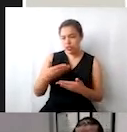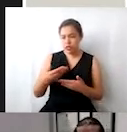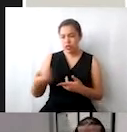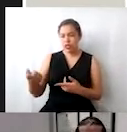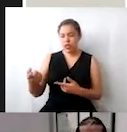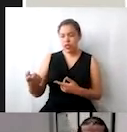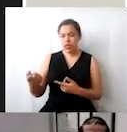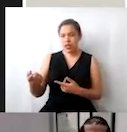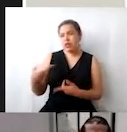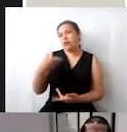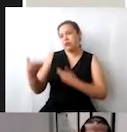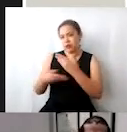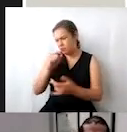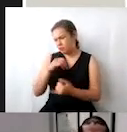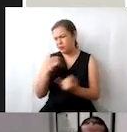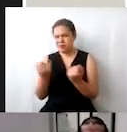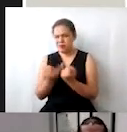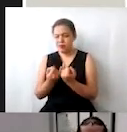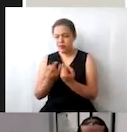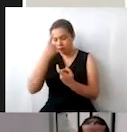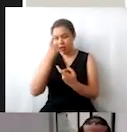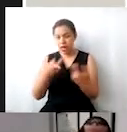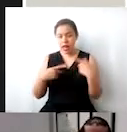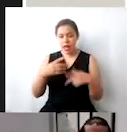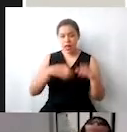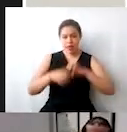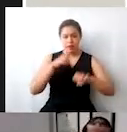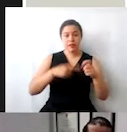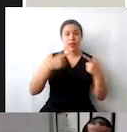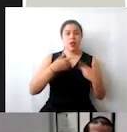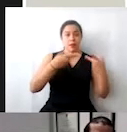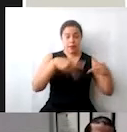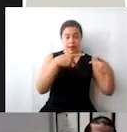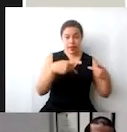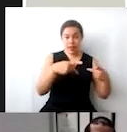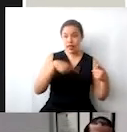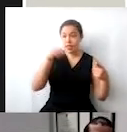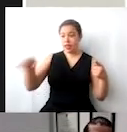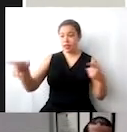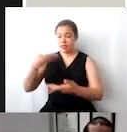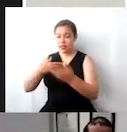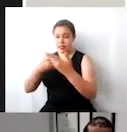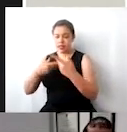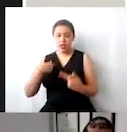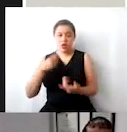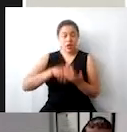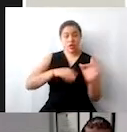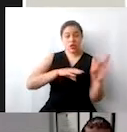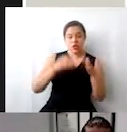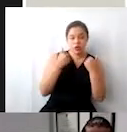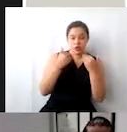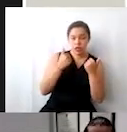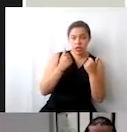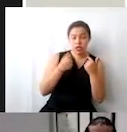valga la redundancia, a la empresa operativa, a la productiva, y esta no tenía trabajadores. Entonces, todas las utilidades de